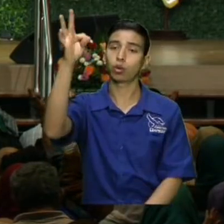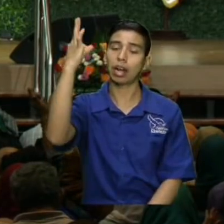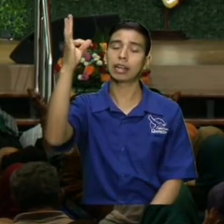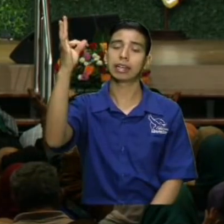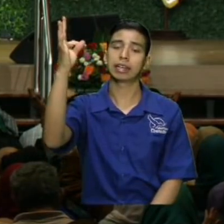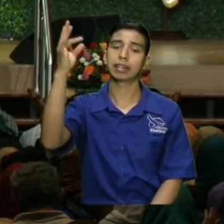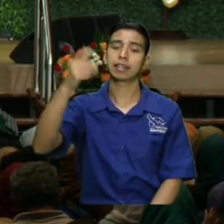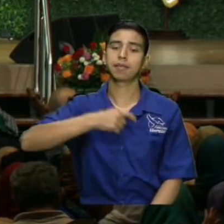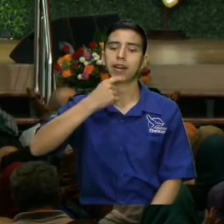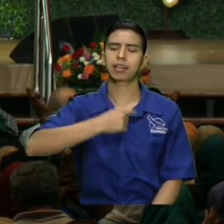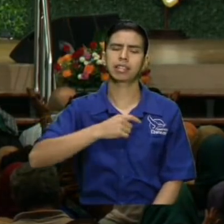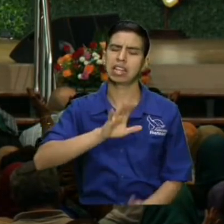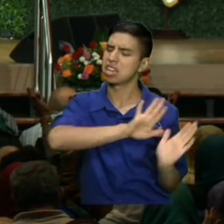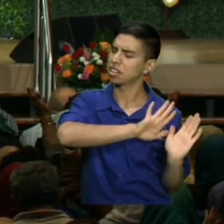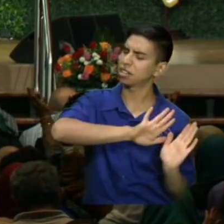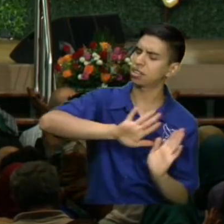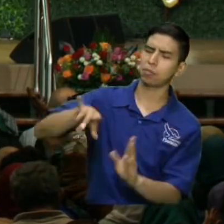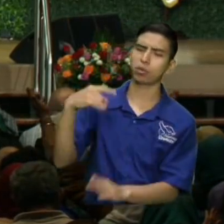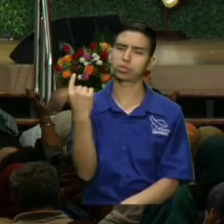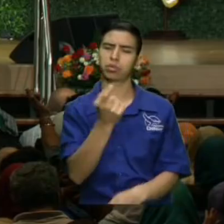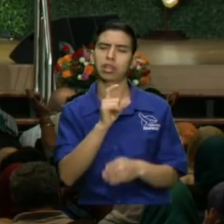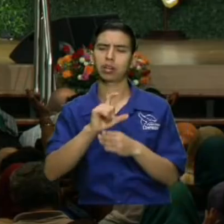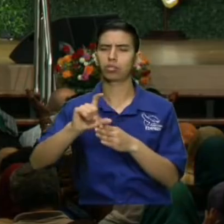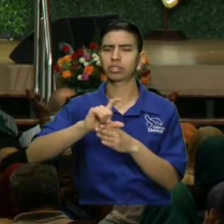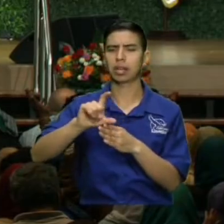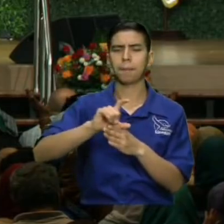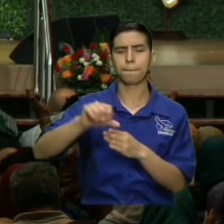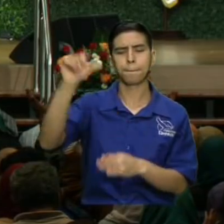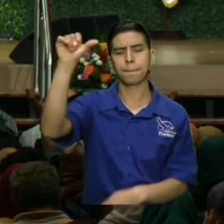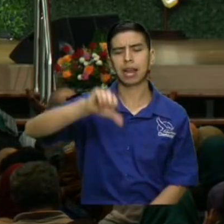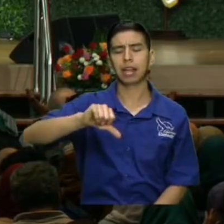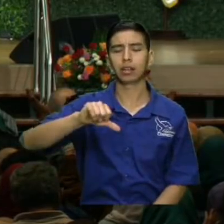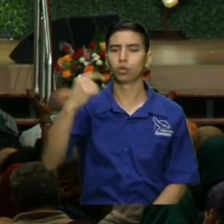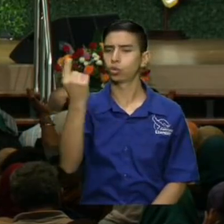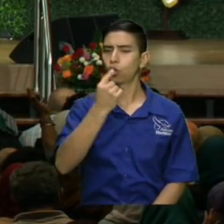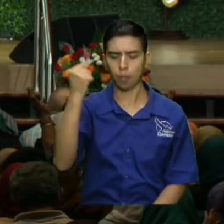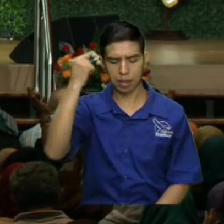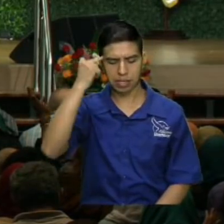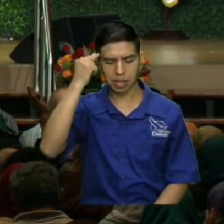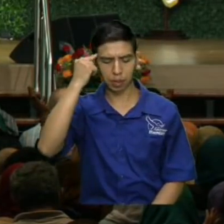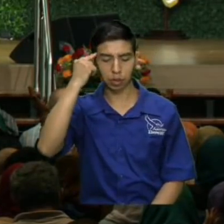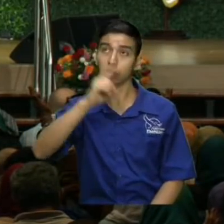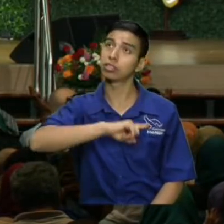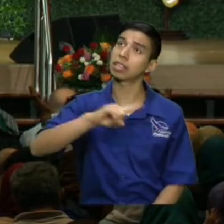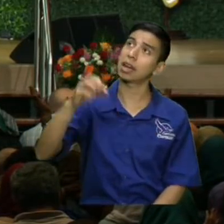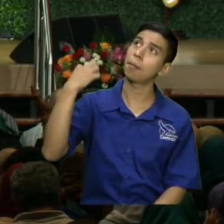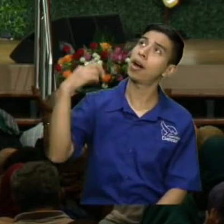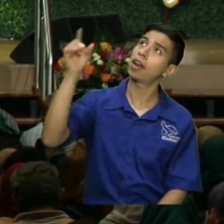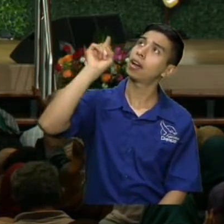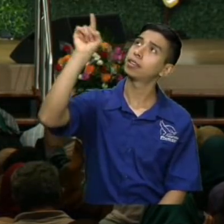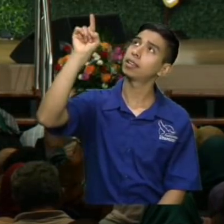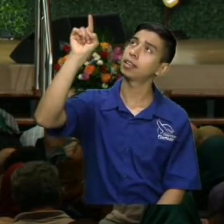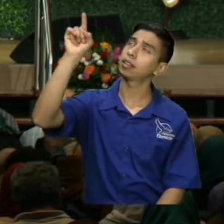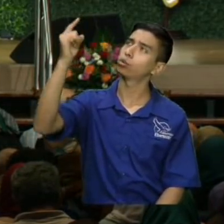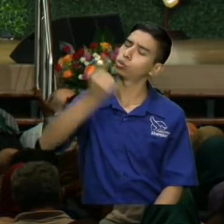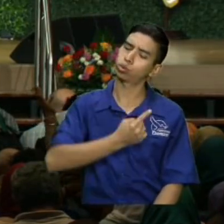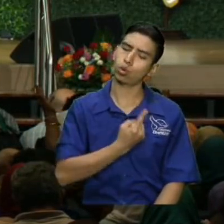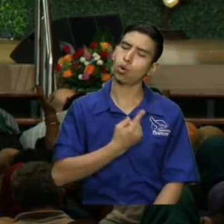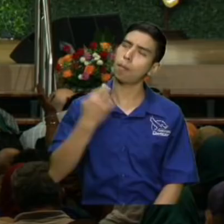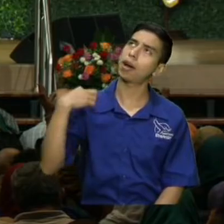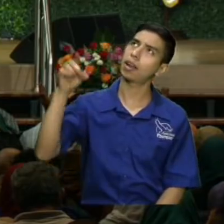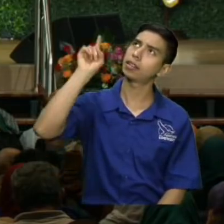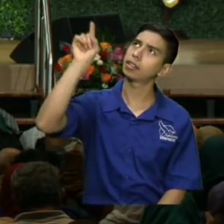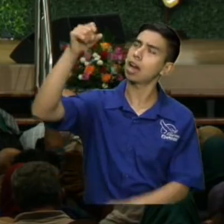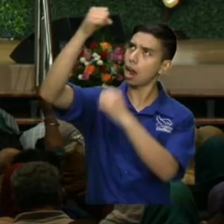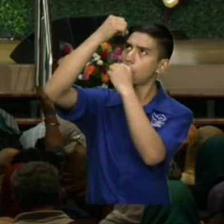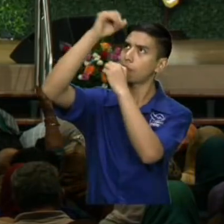Reprendemos todo aquello que se oponga. Llevamos cautivo todo pensamiento altivo a la mente, a la obediencia de